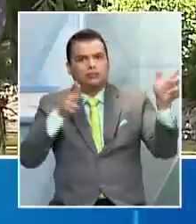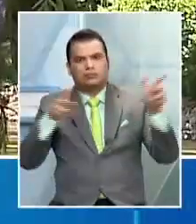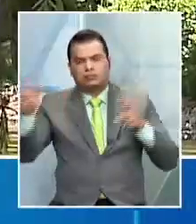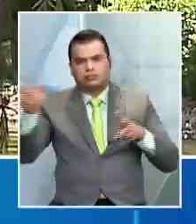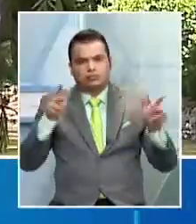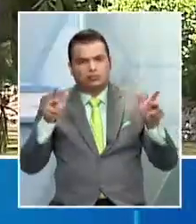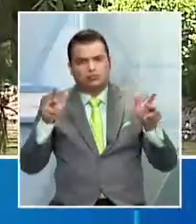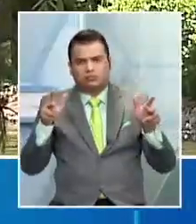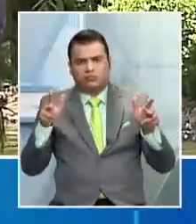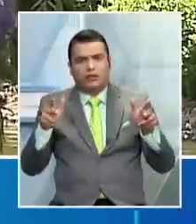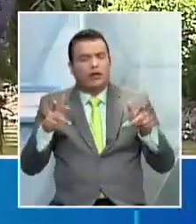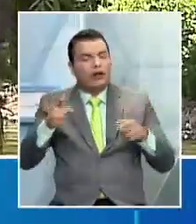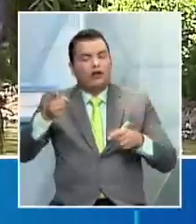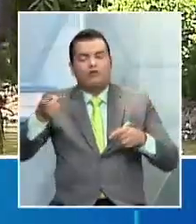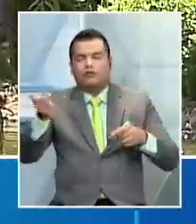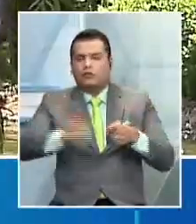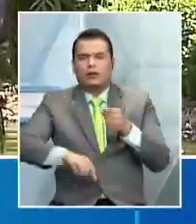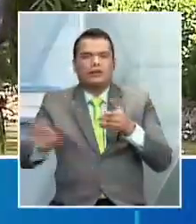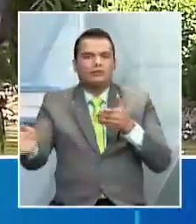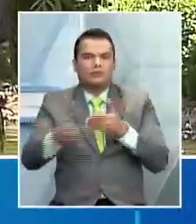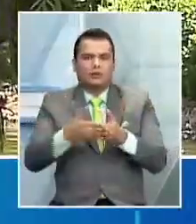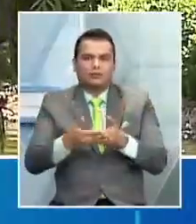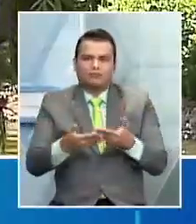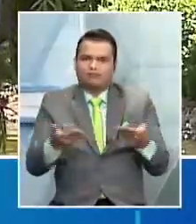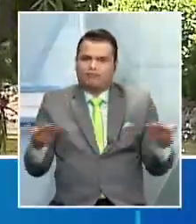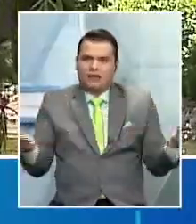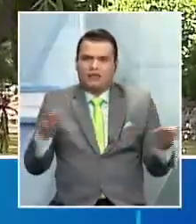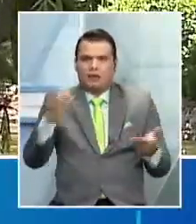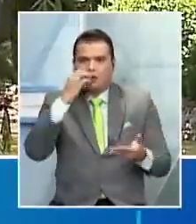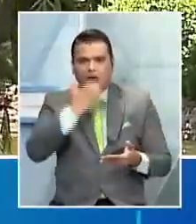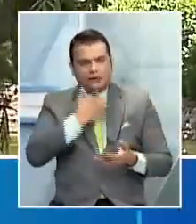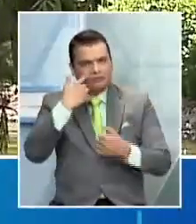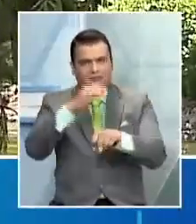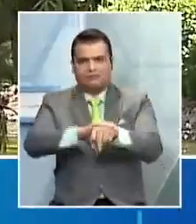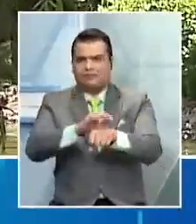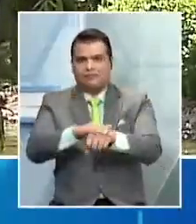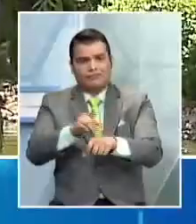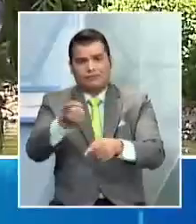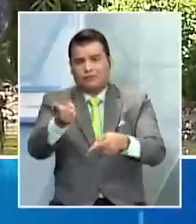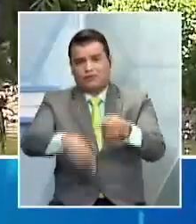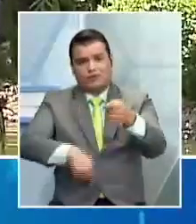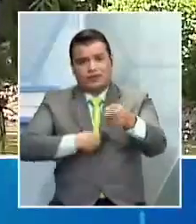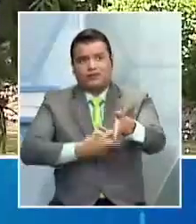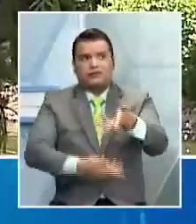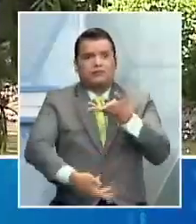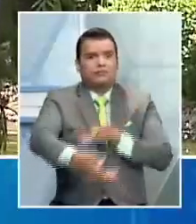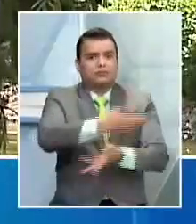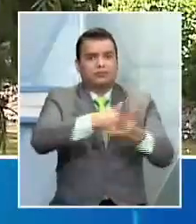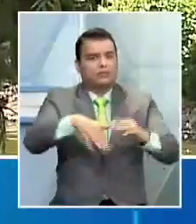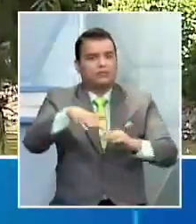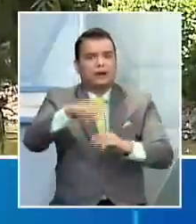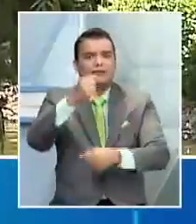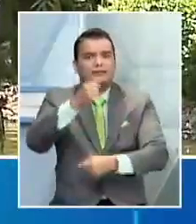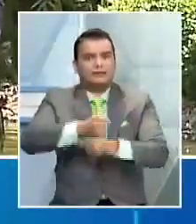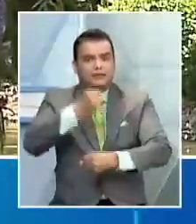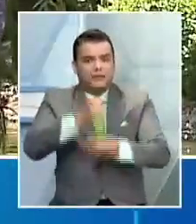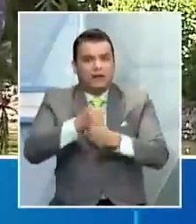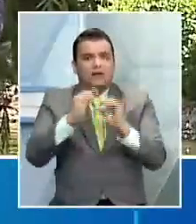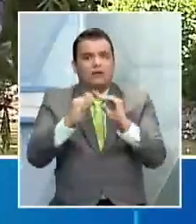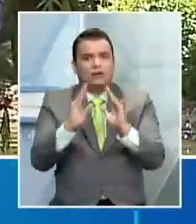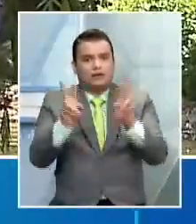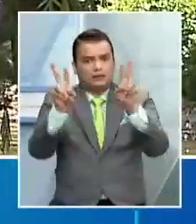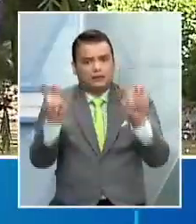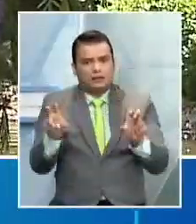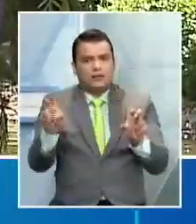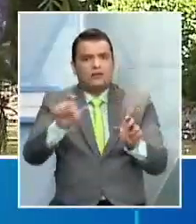local ha dicho no, que no será posible, pues hay una relación estrecha entre municipios, especialmente en lo laboral, en la parte de vivienda y